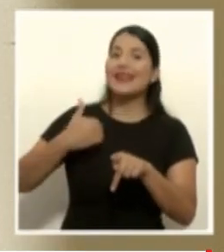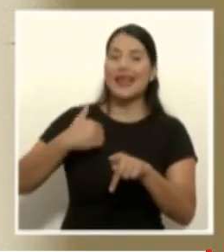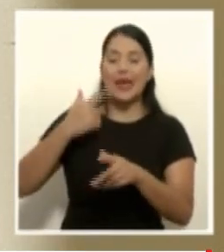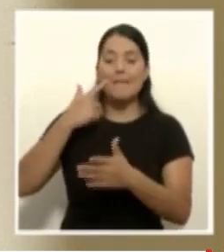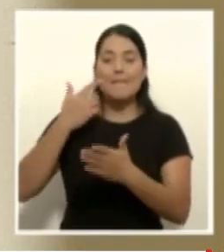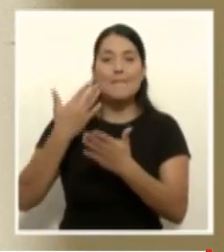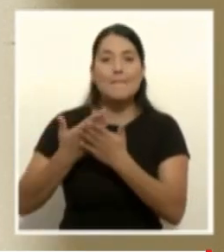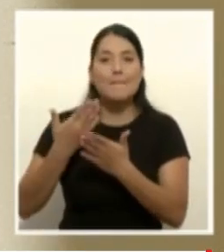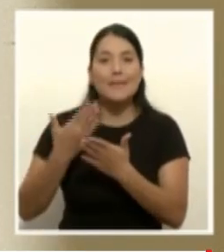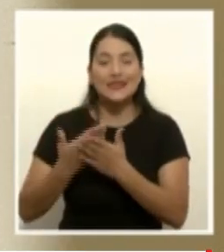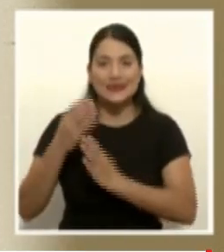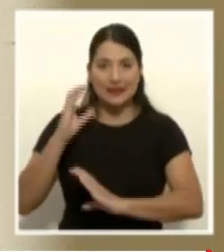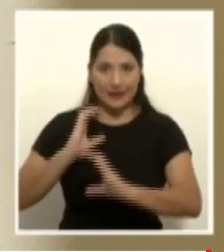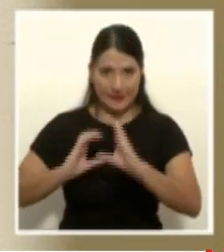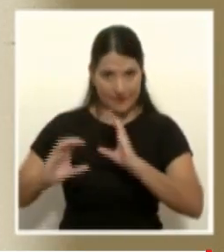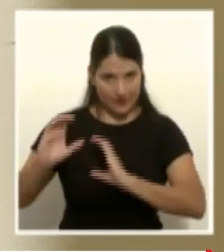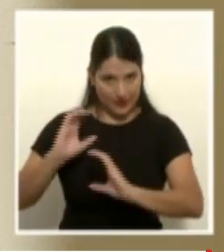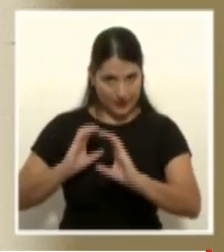aplicarlo.